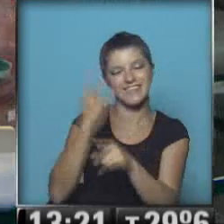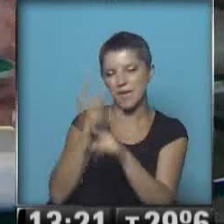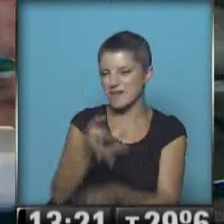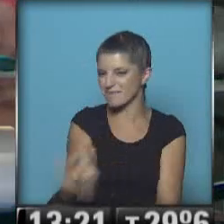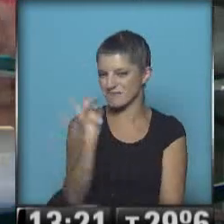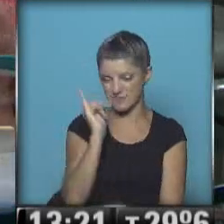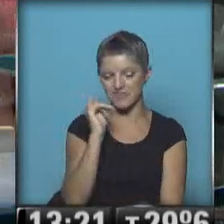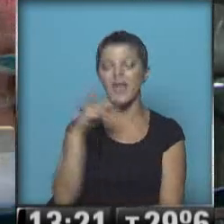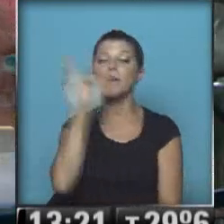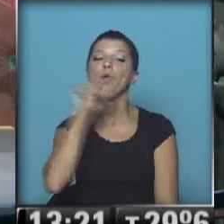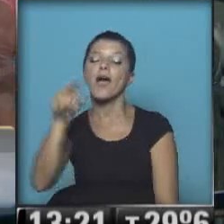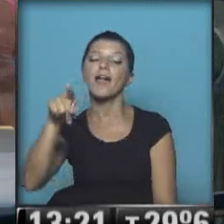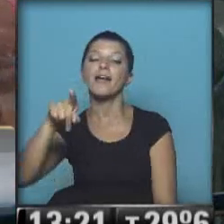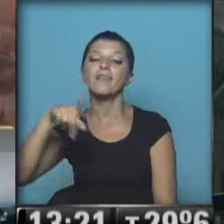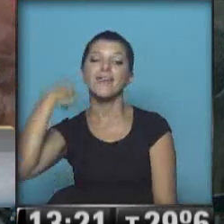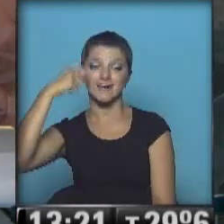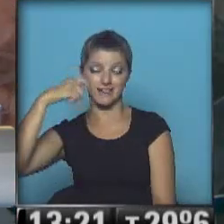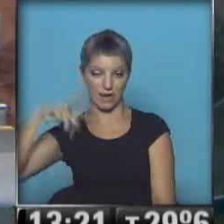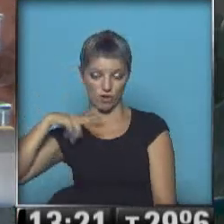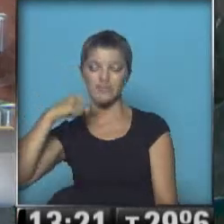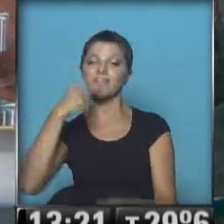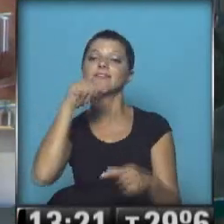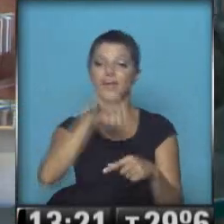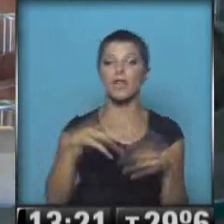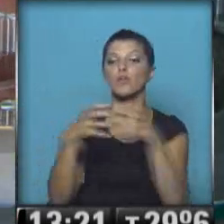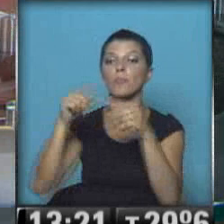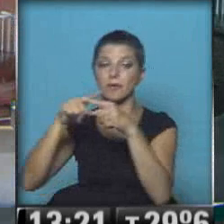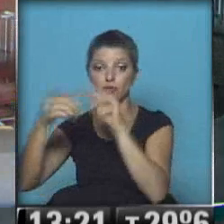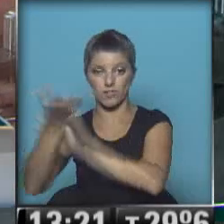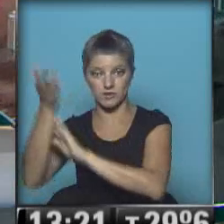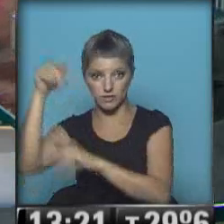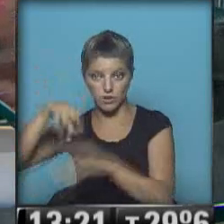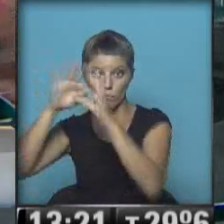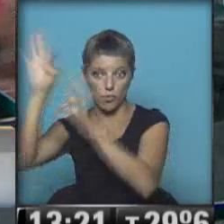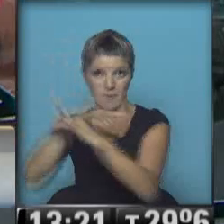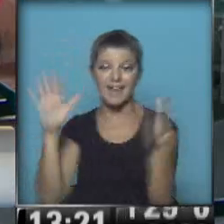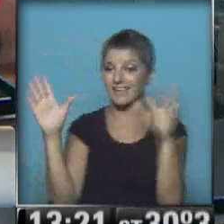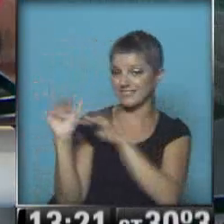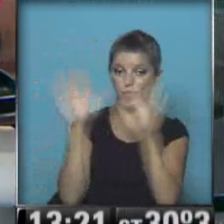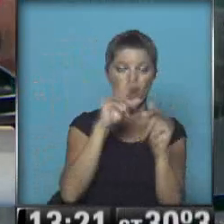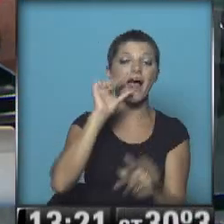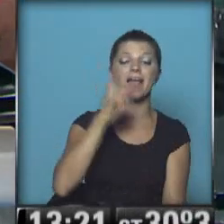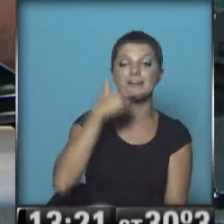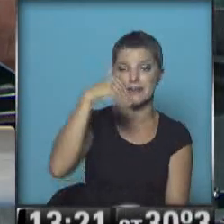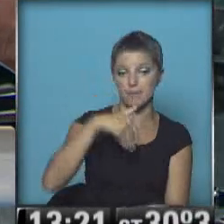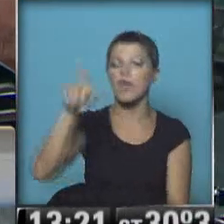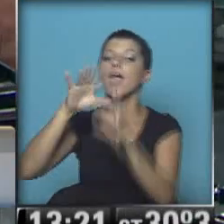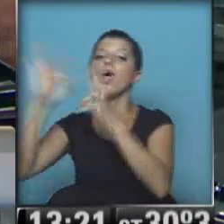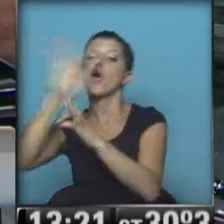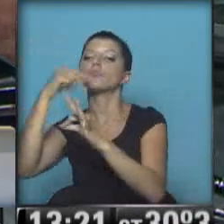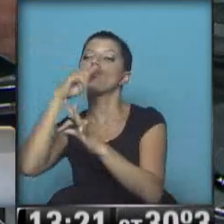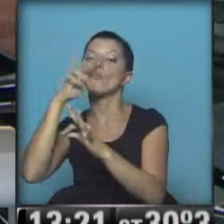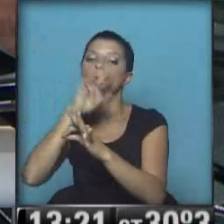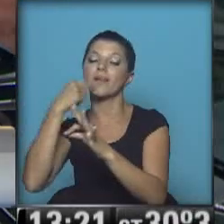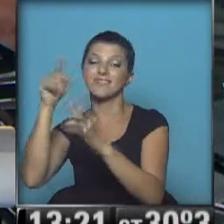de recoleta dice que la ultraderecha europea es igual a la islámica Marta de Lomas Europa es de naturaleza racista Carlos de Villa allenda en